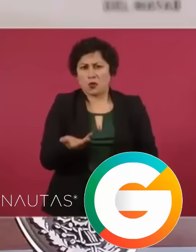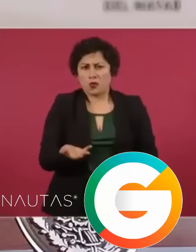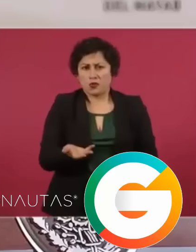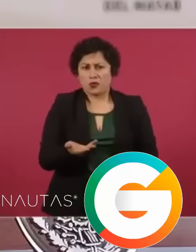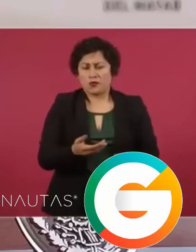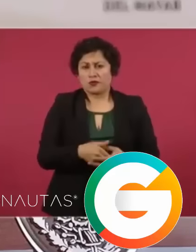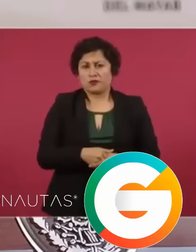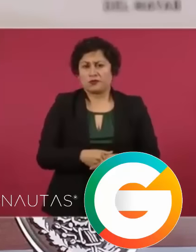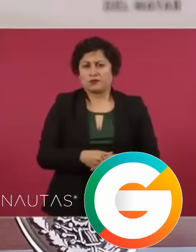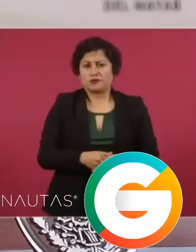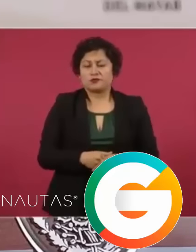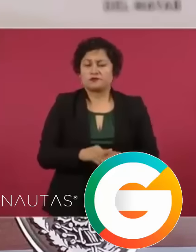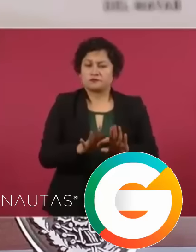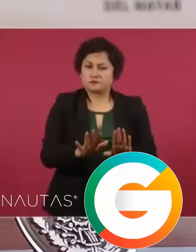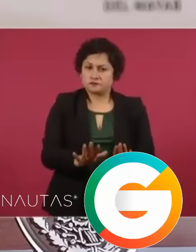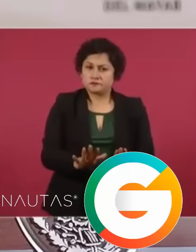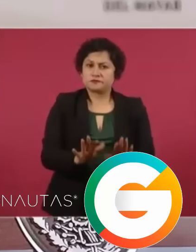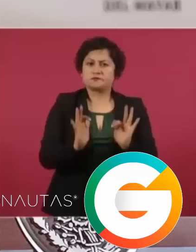esperar,